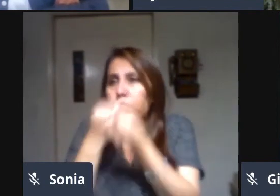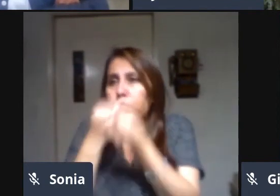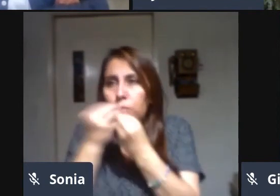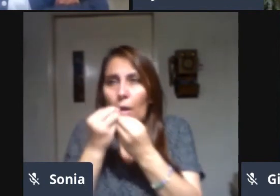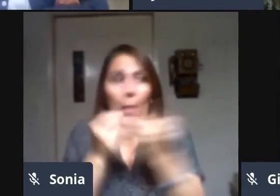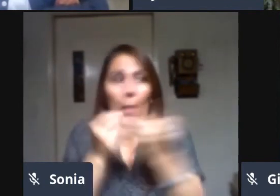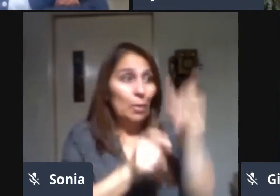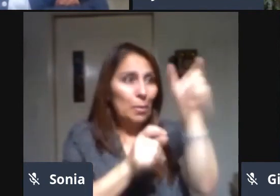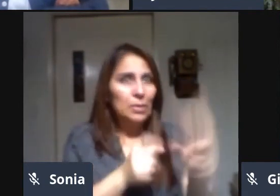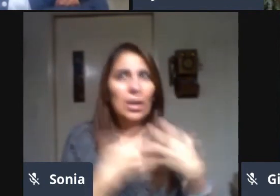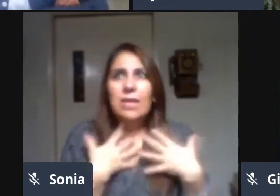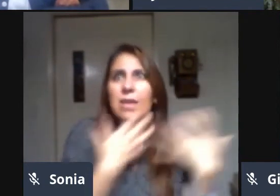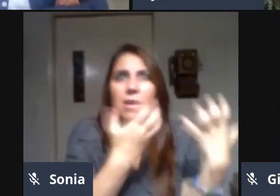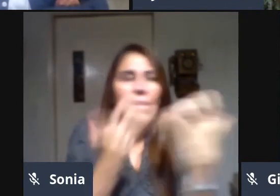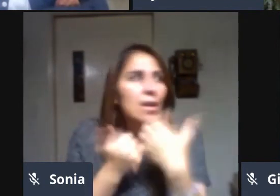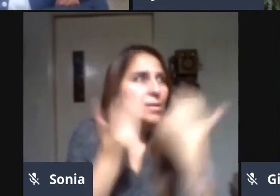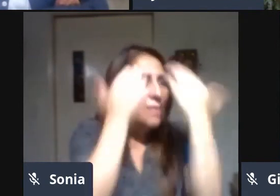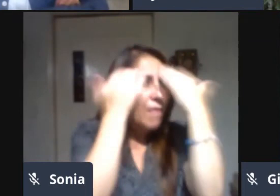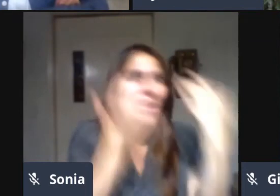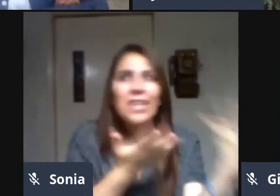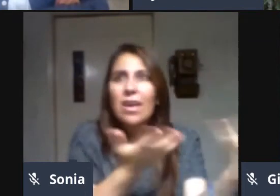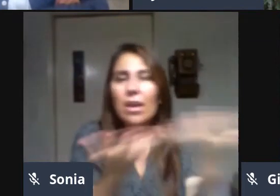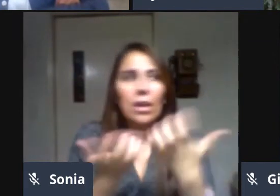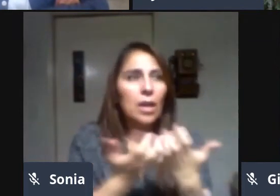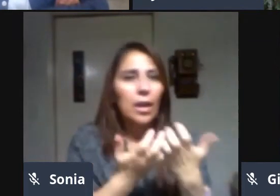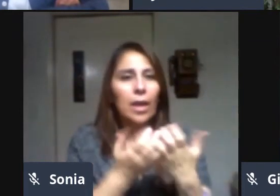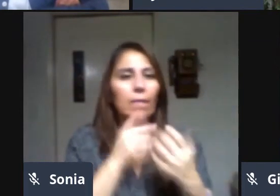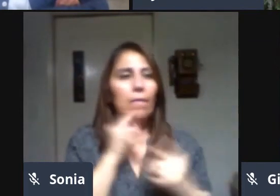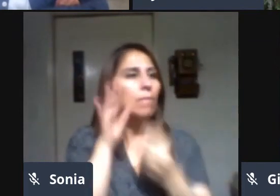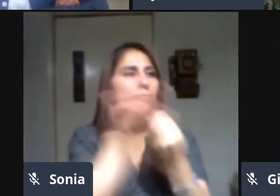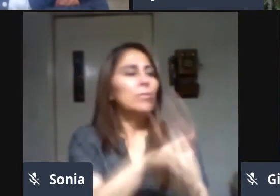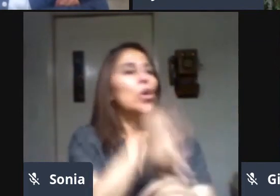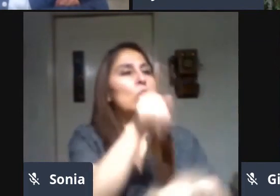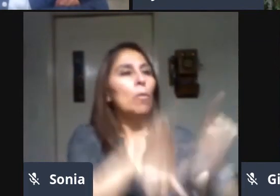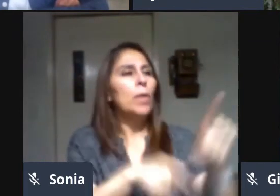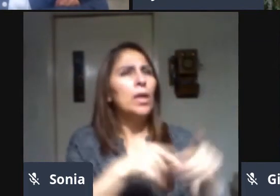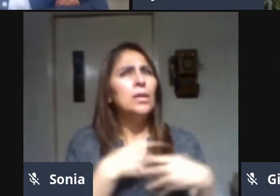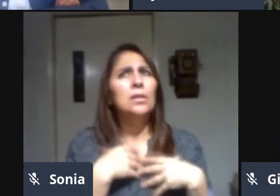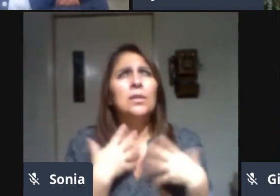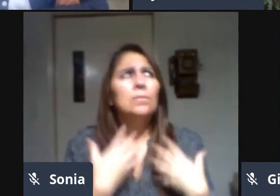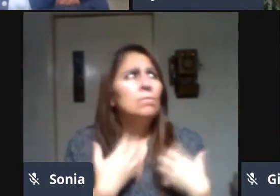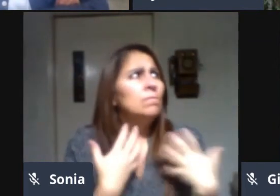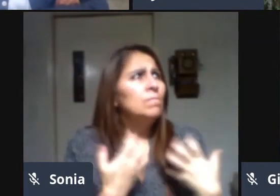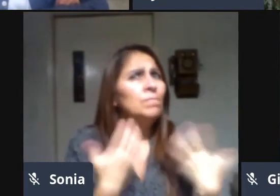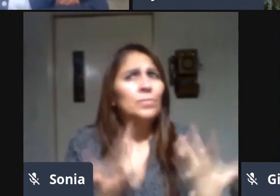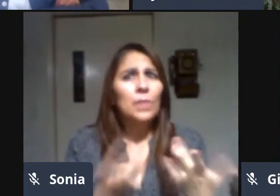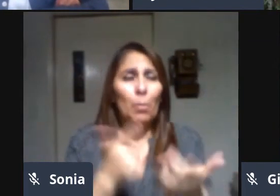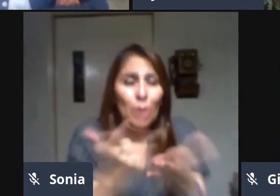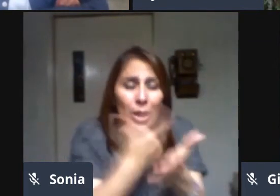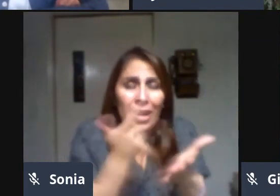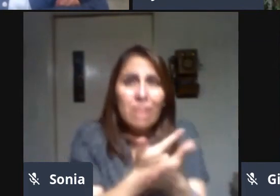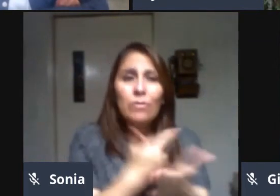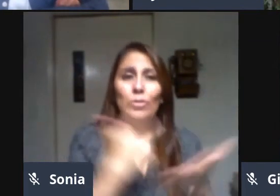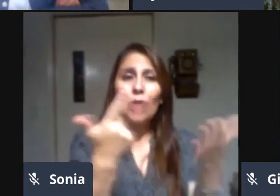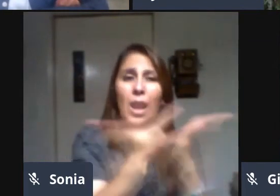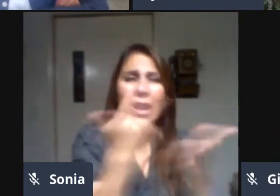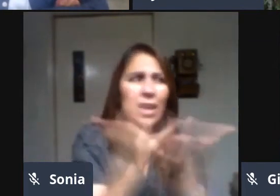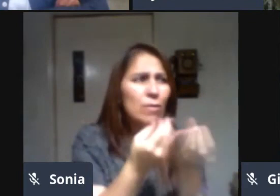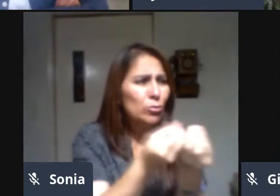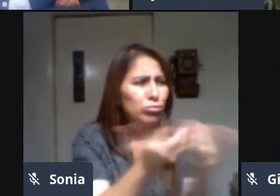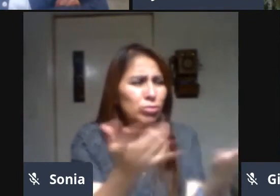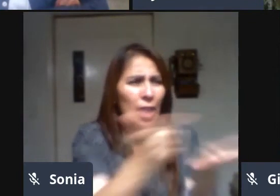ansias de saber y no tiene medios sufre una terrible agonía porque son libros libros muchos libros los que